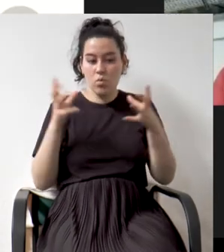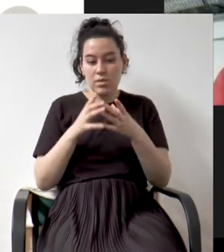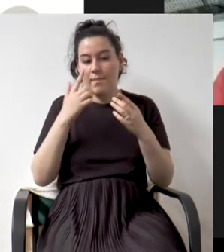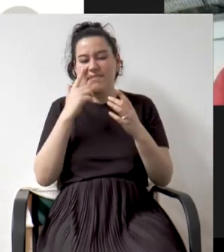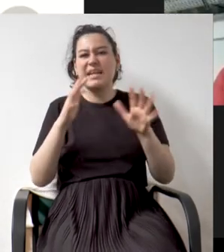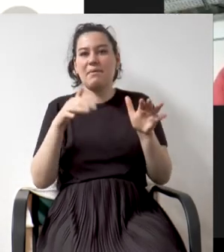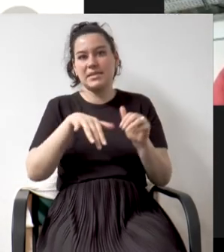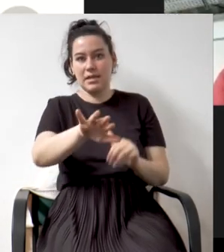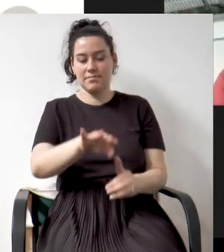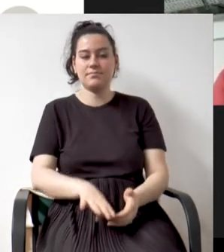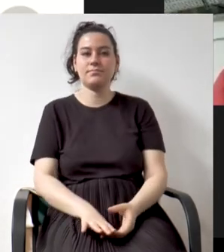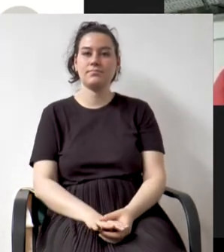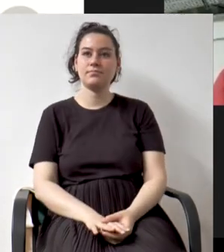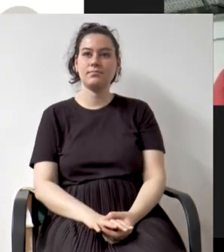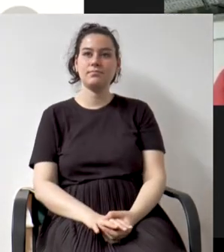futuro.